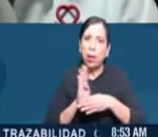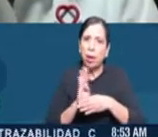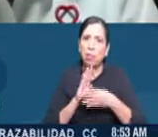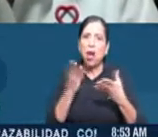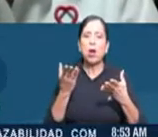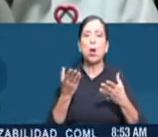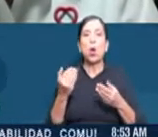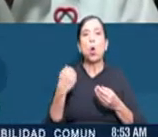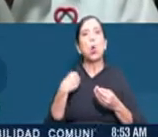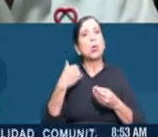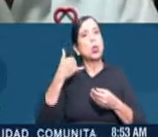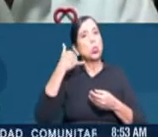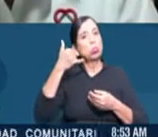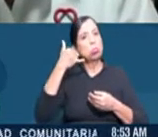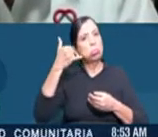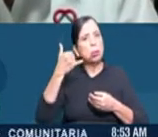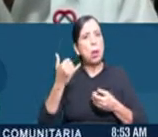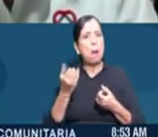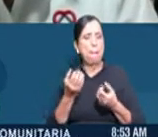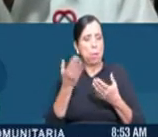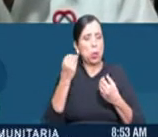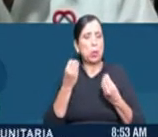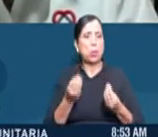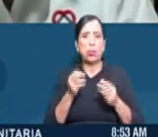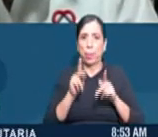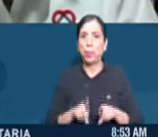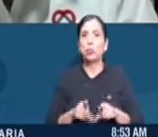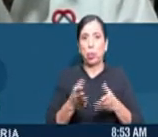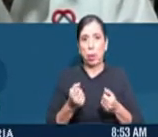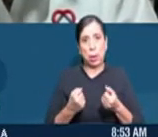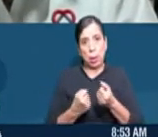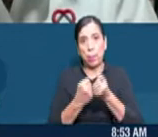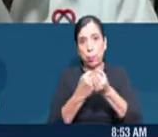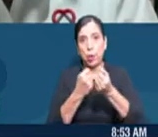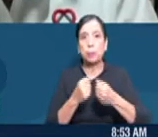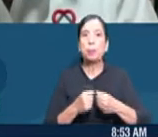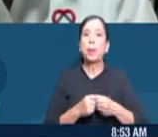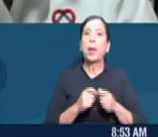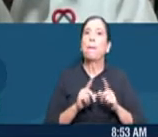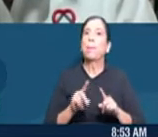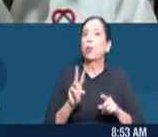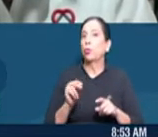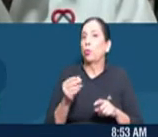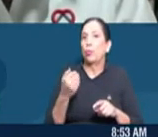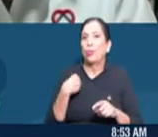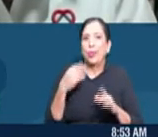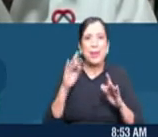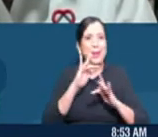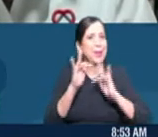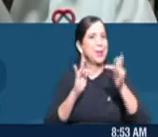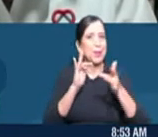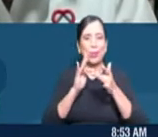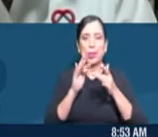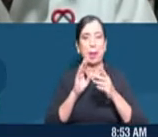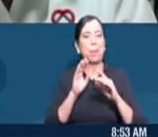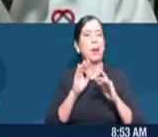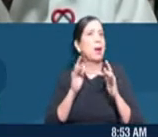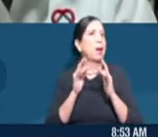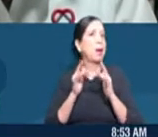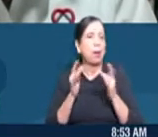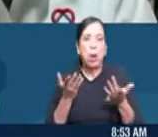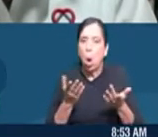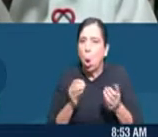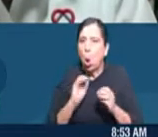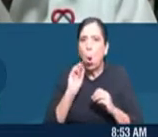algún número telefónico, porque ciertamente hay personas que tal vez quieren aportar, pero no tienen redes sociales para comunicarse o tal vez no